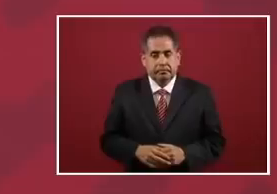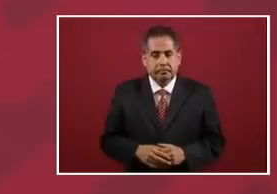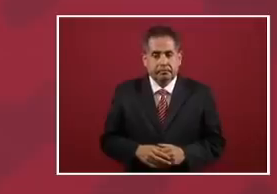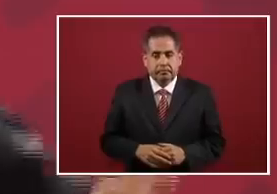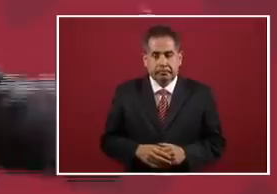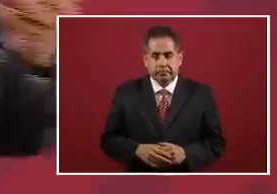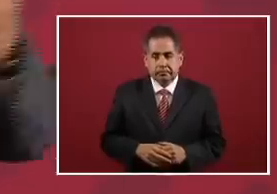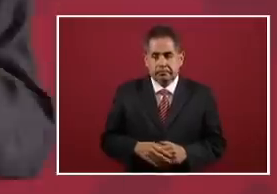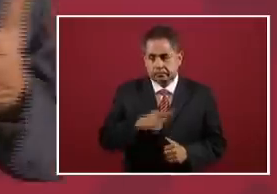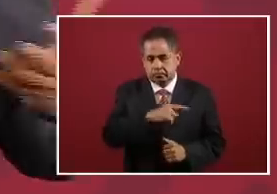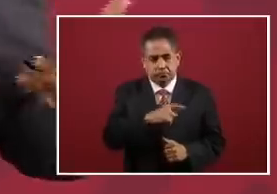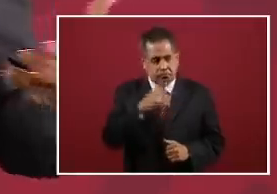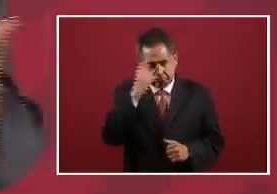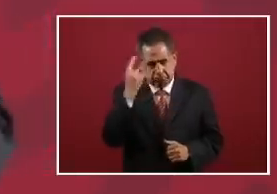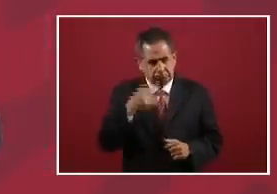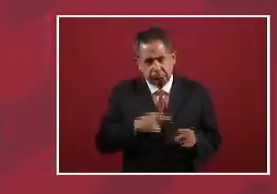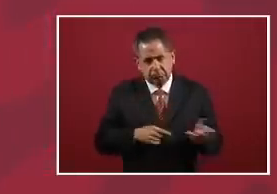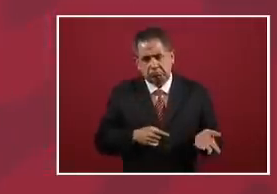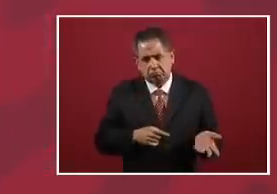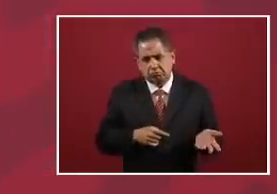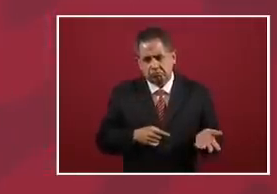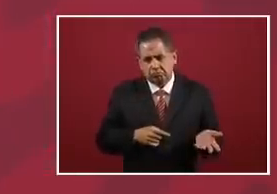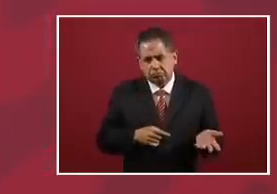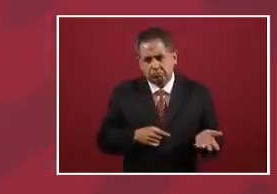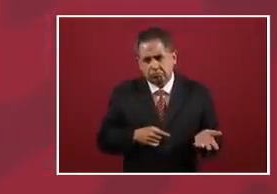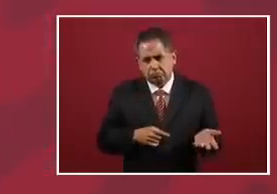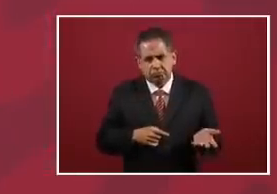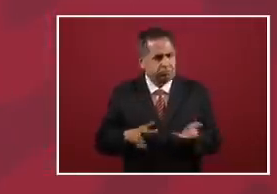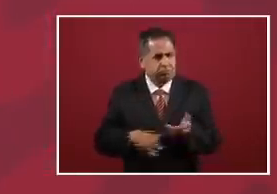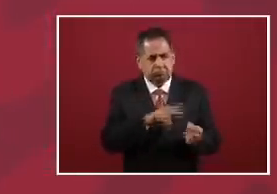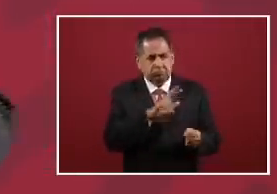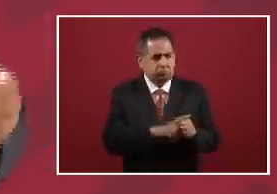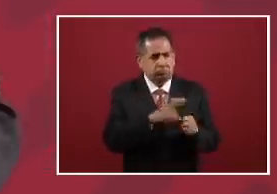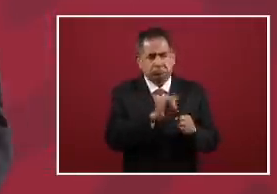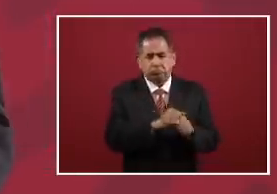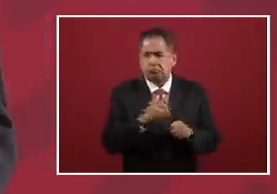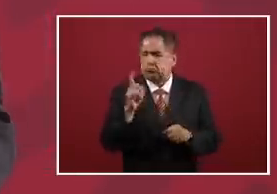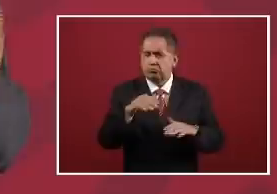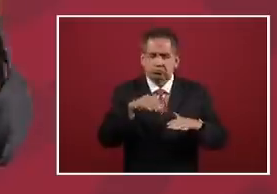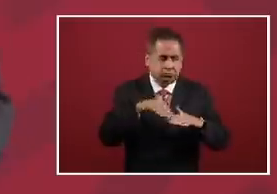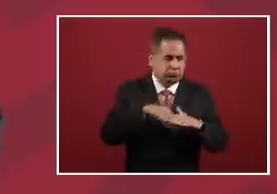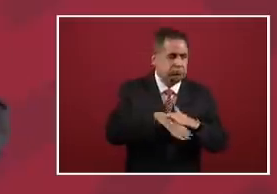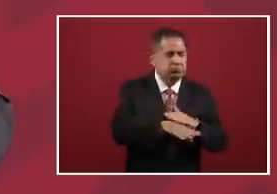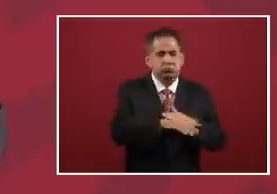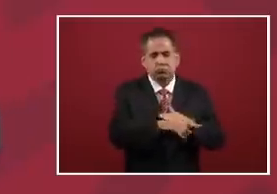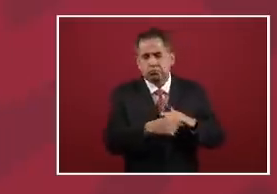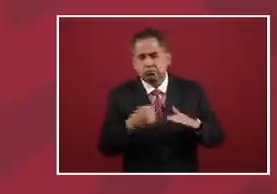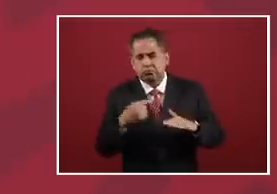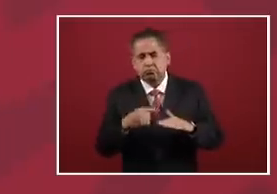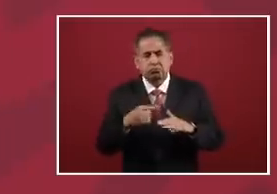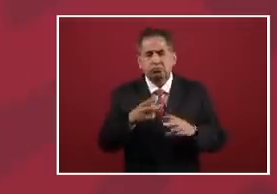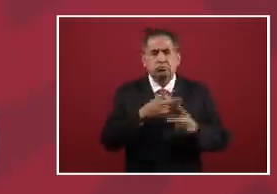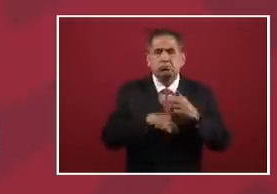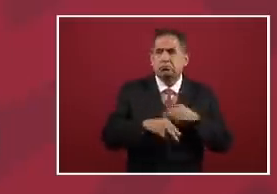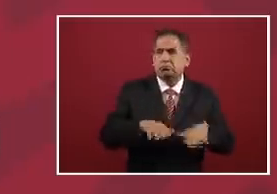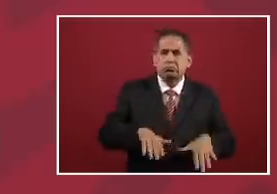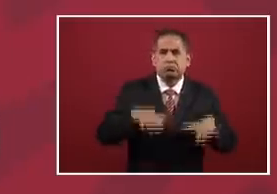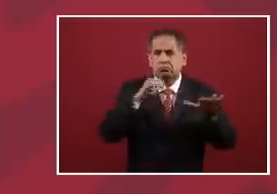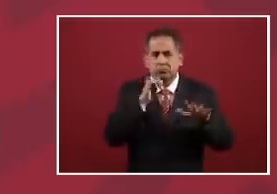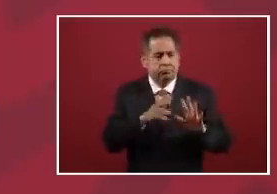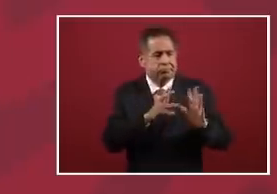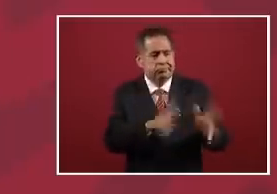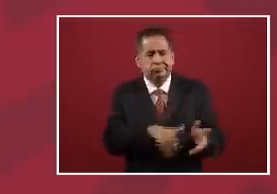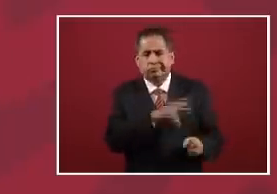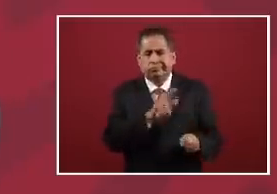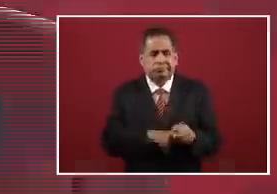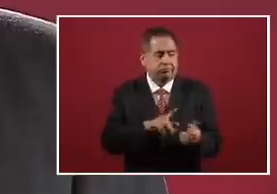y es un vaso de regulación natural de las aguas para evitar inundaciones.